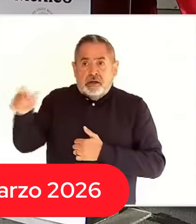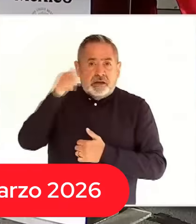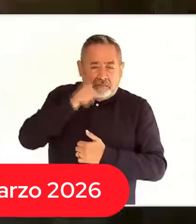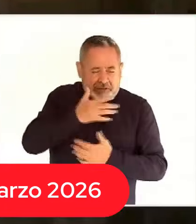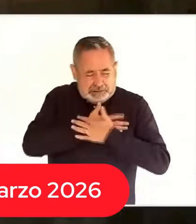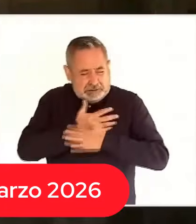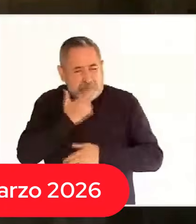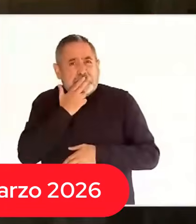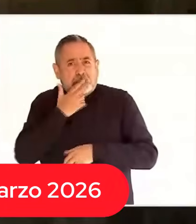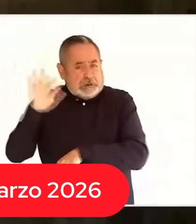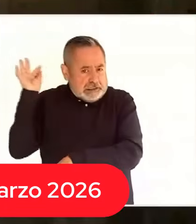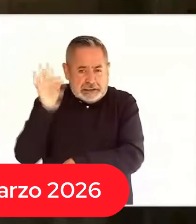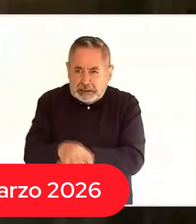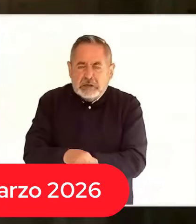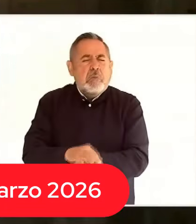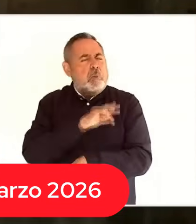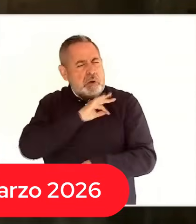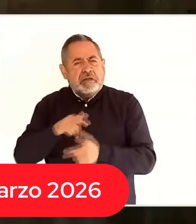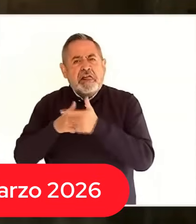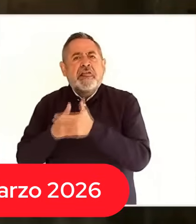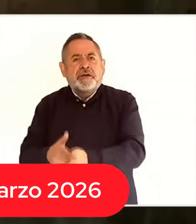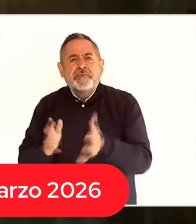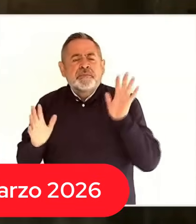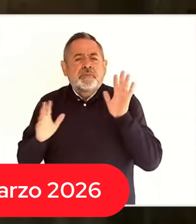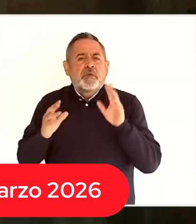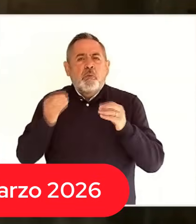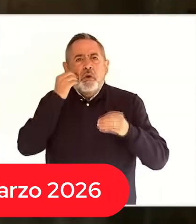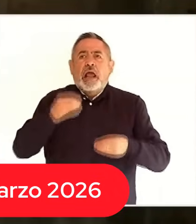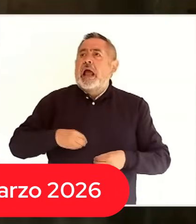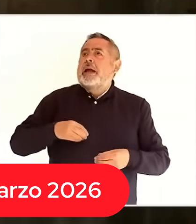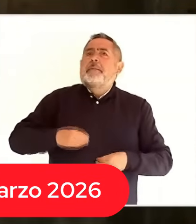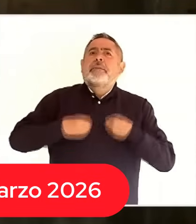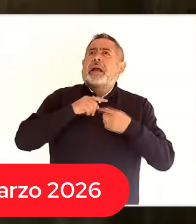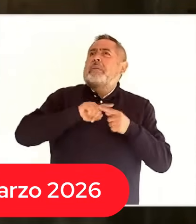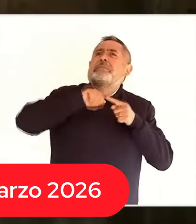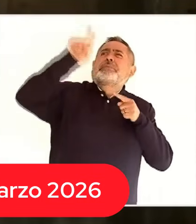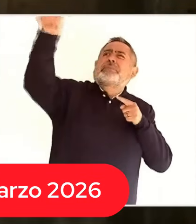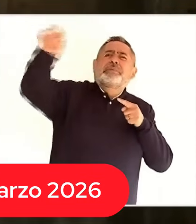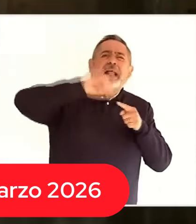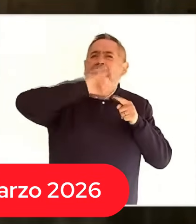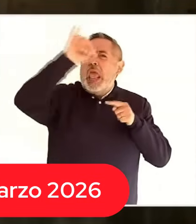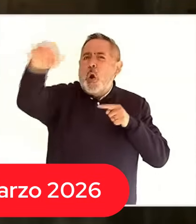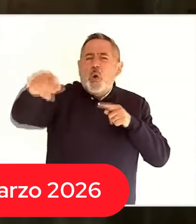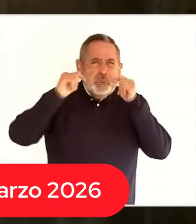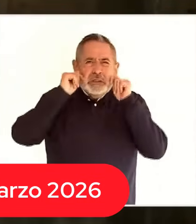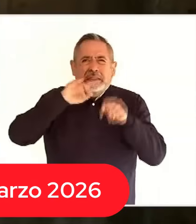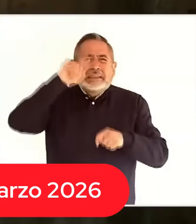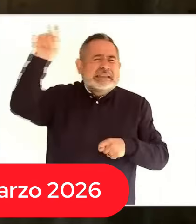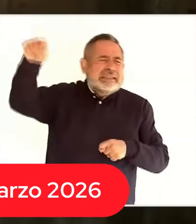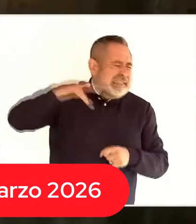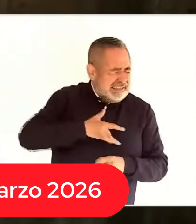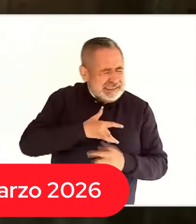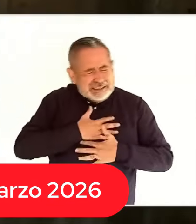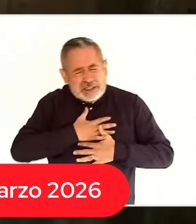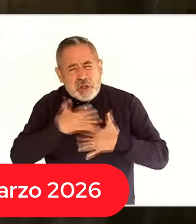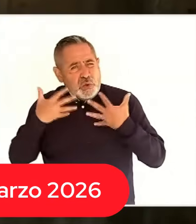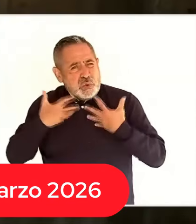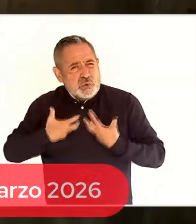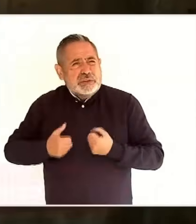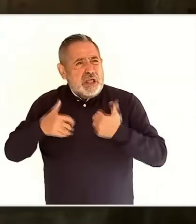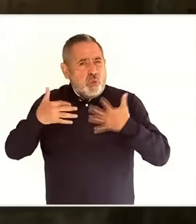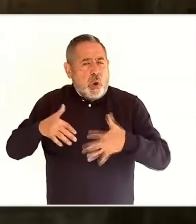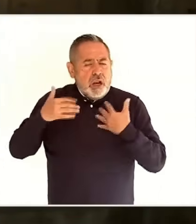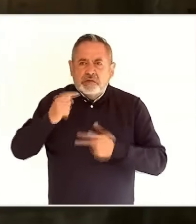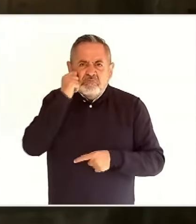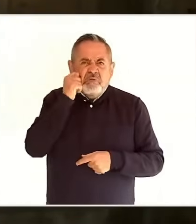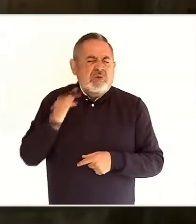puede sostenerlo todo, incluso en la distancia, incluso en el dolor, incluso